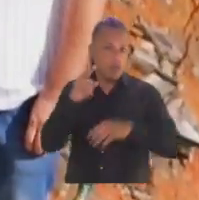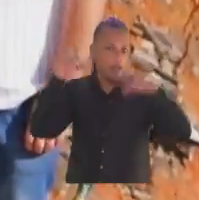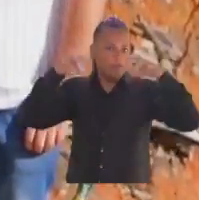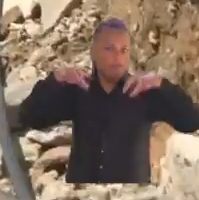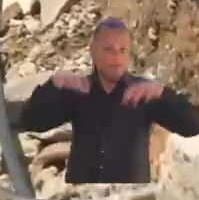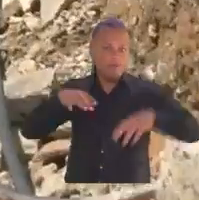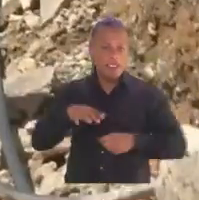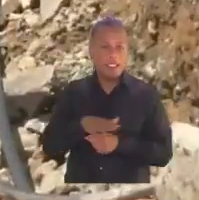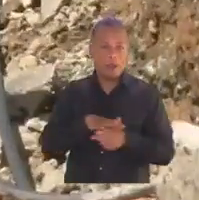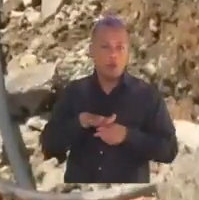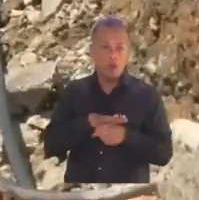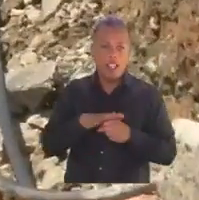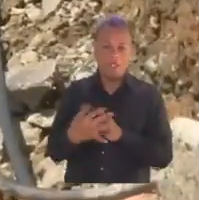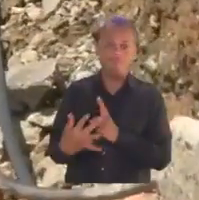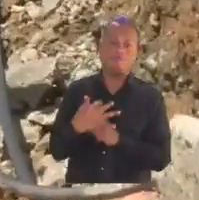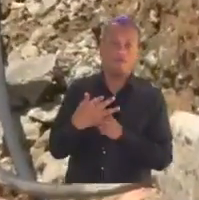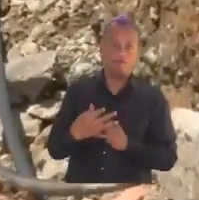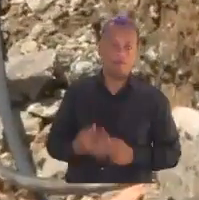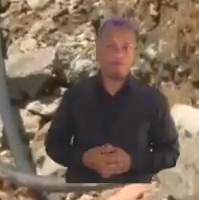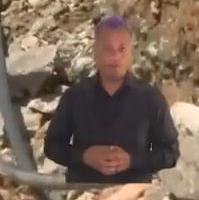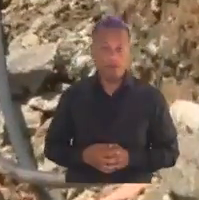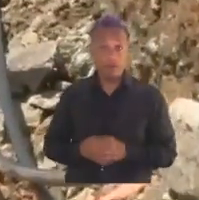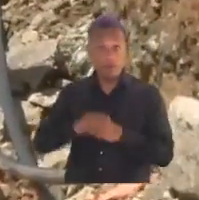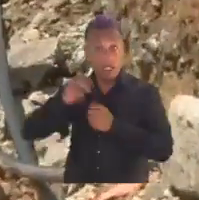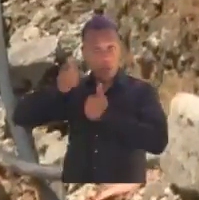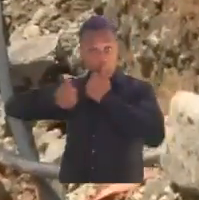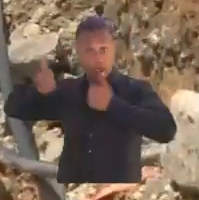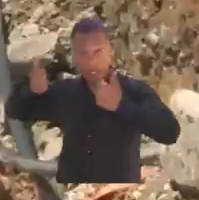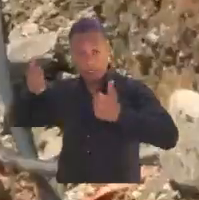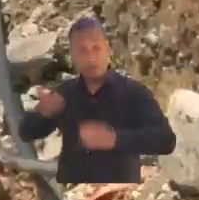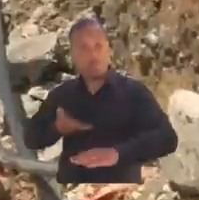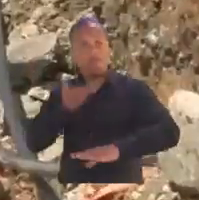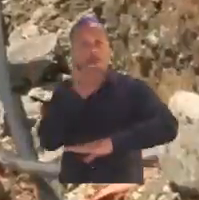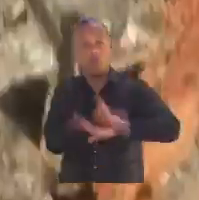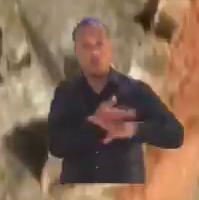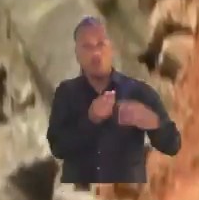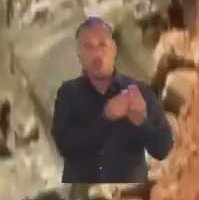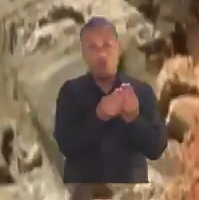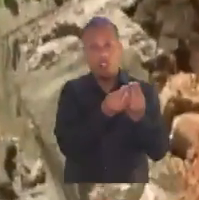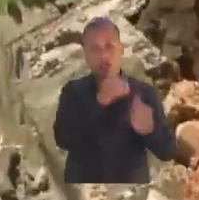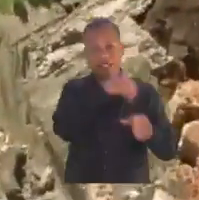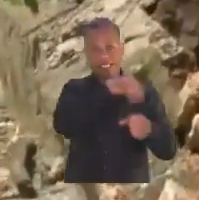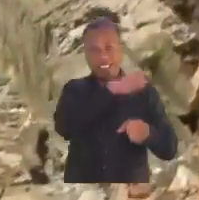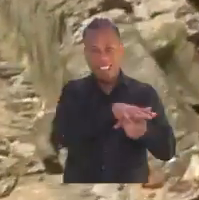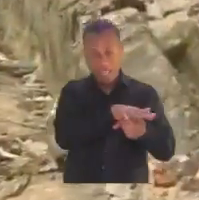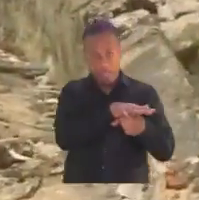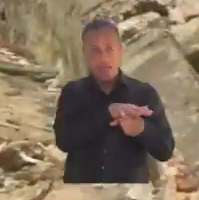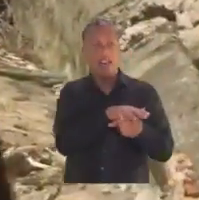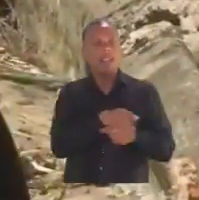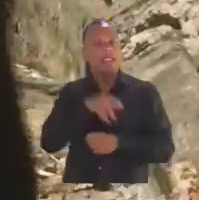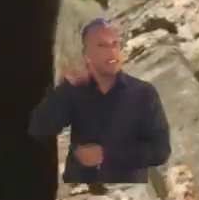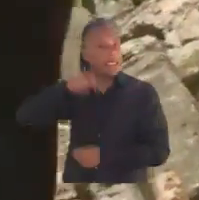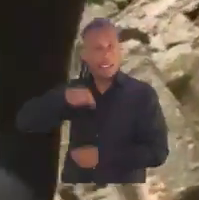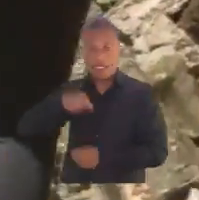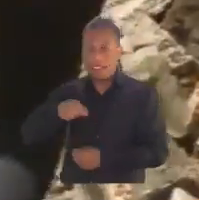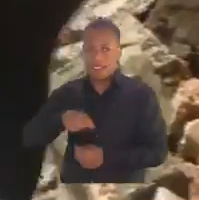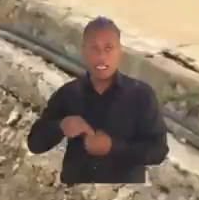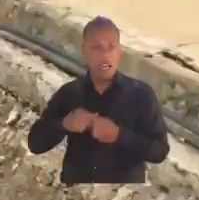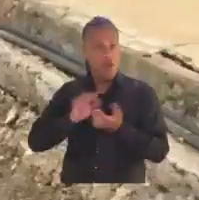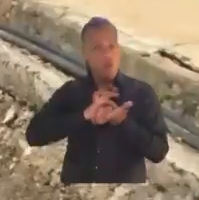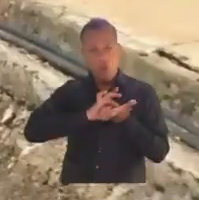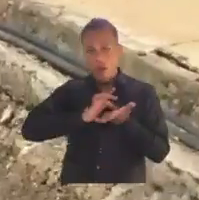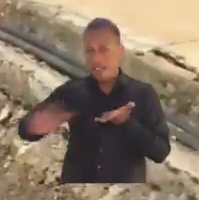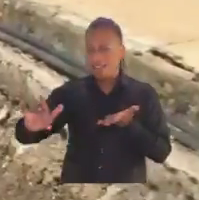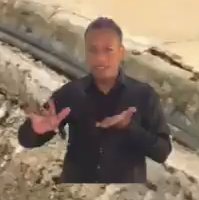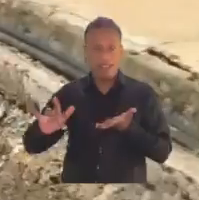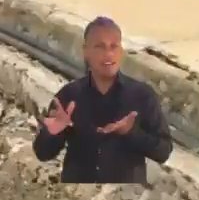vive la ciudad las autoridades presentarán ante el consejo distrital de riesgo la necesidad de declarar urgencia manifiesta